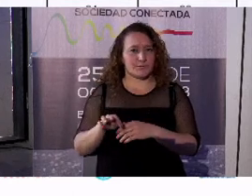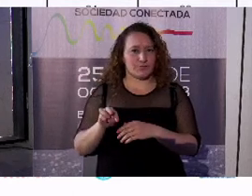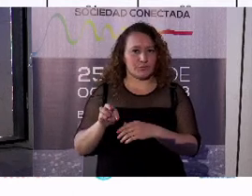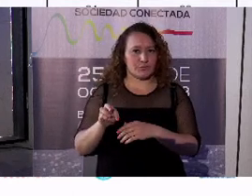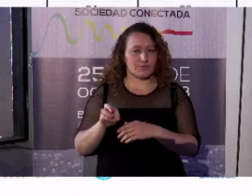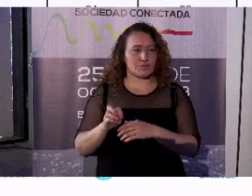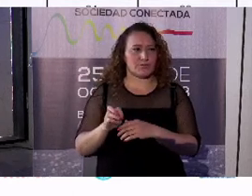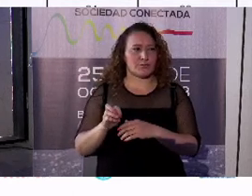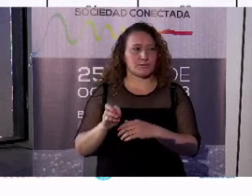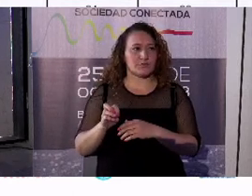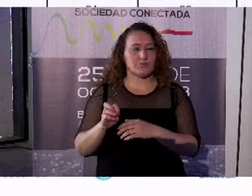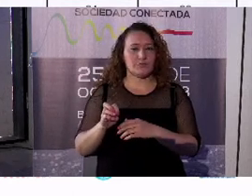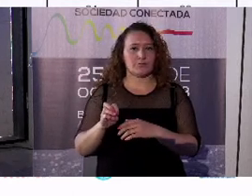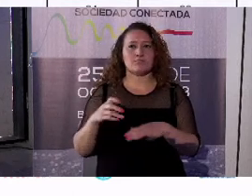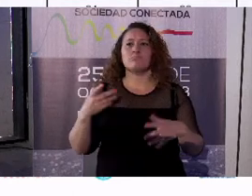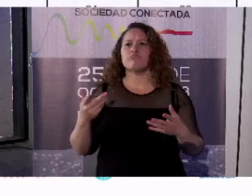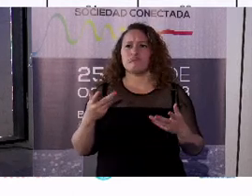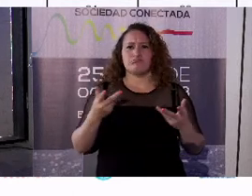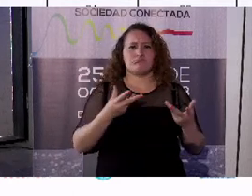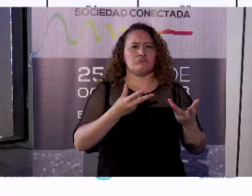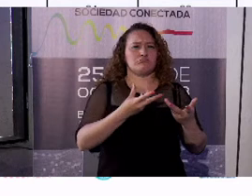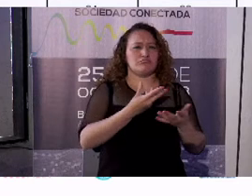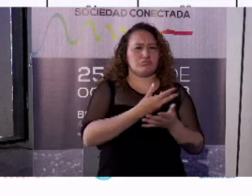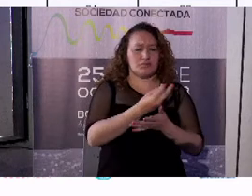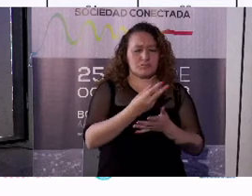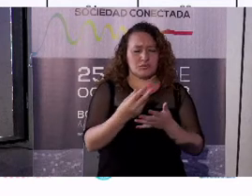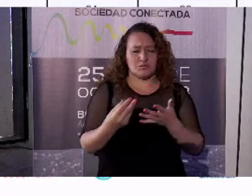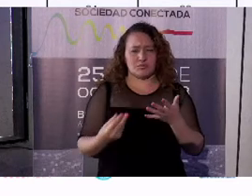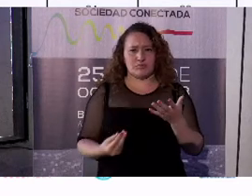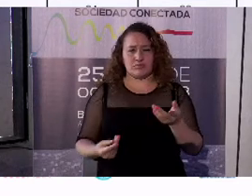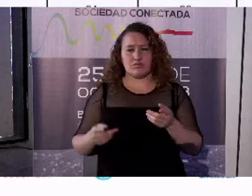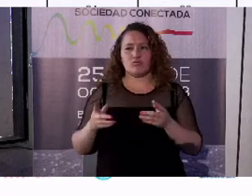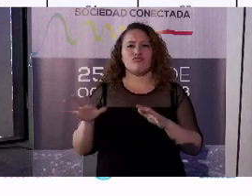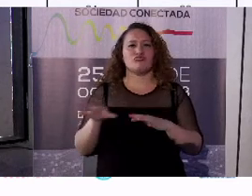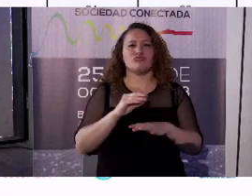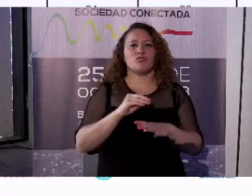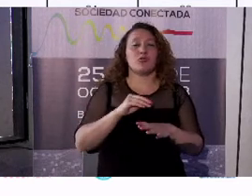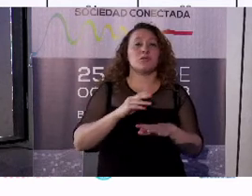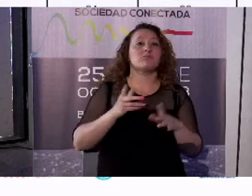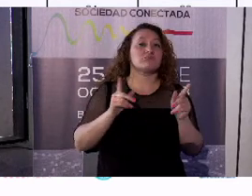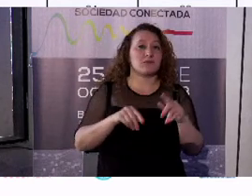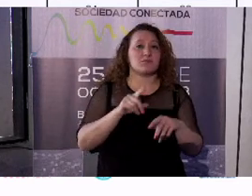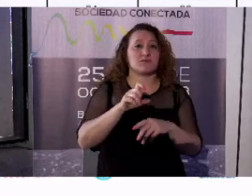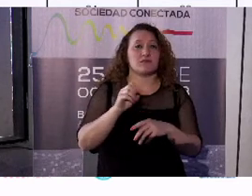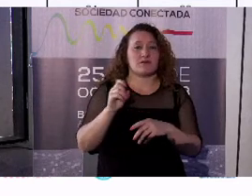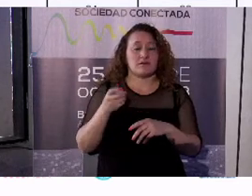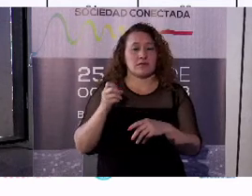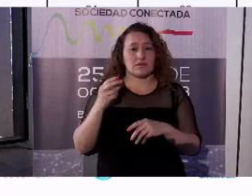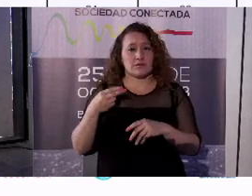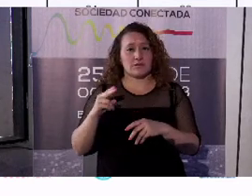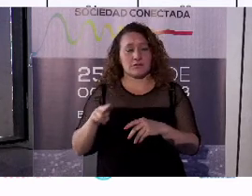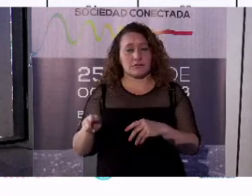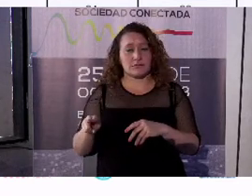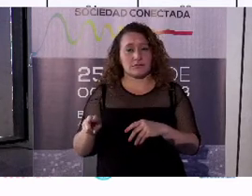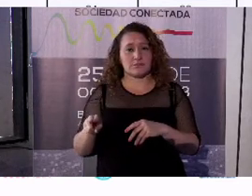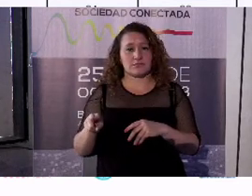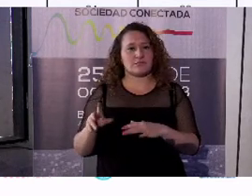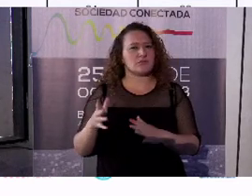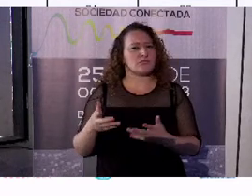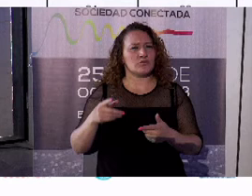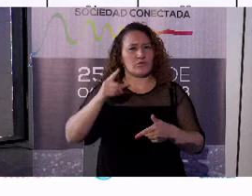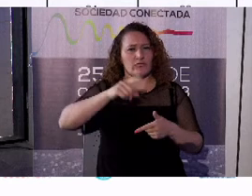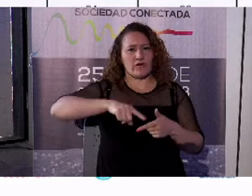este bueno se tipificar todas las bandas hasta inclusive incorporarla de 60 GB para este frecuencias